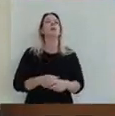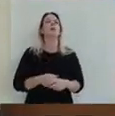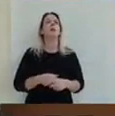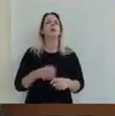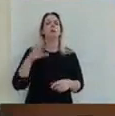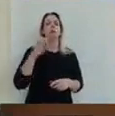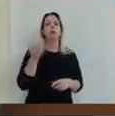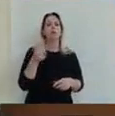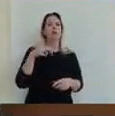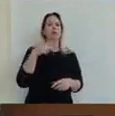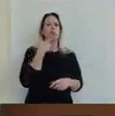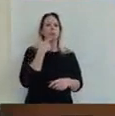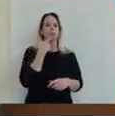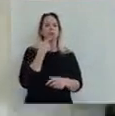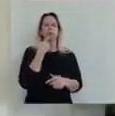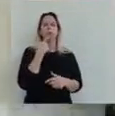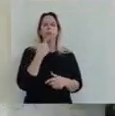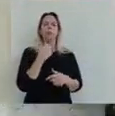esta nota ya fue enviada hace